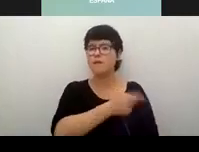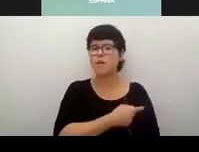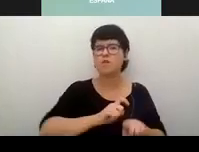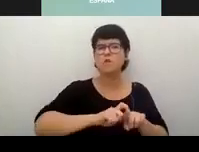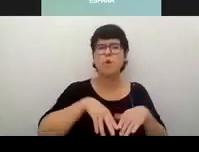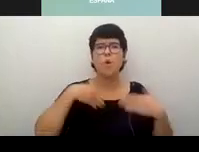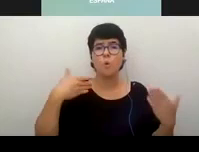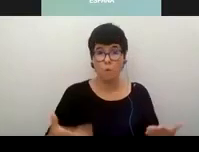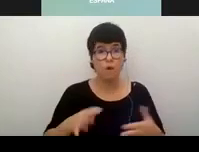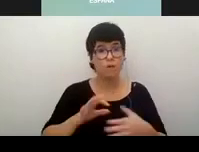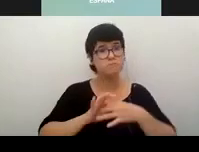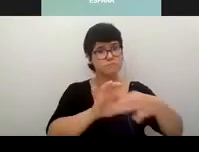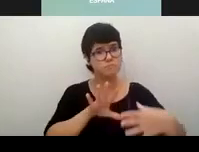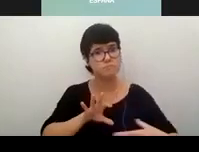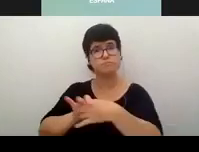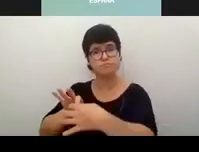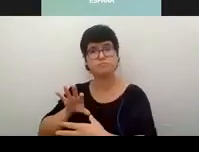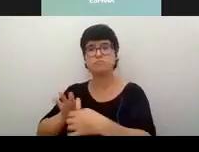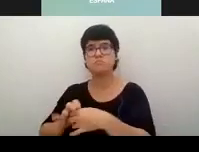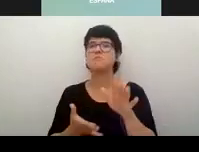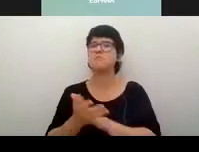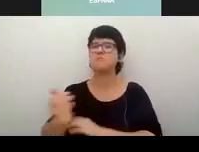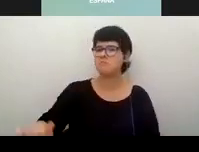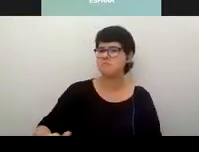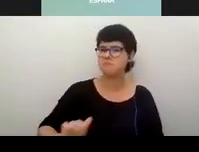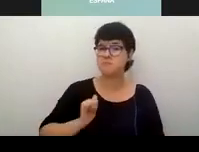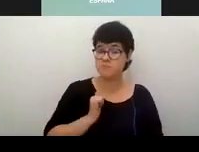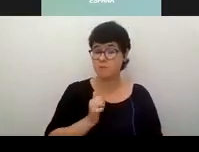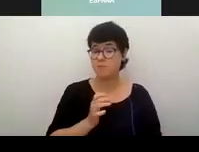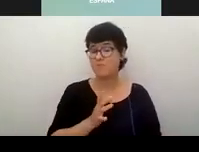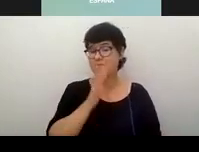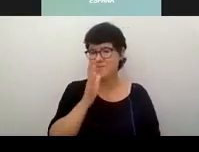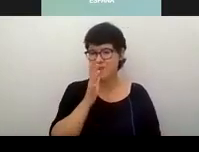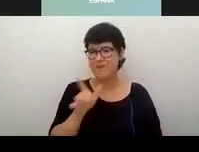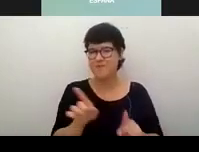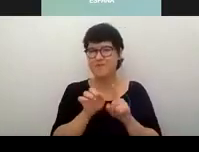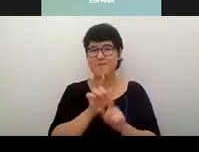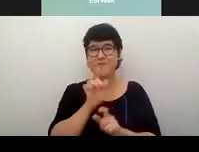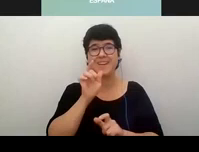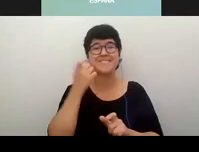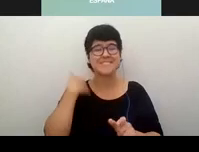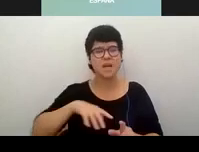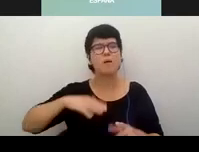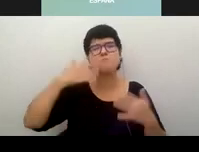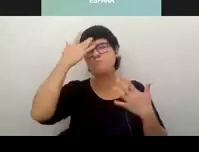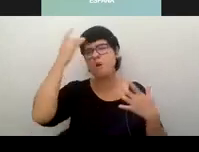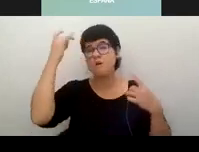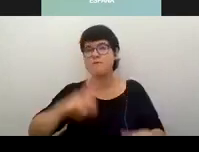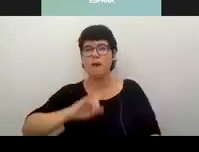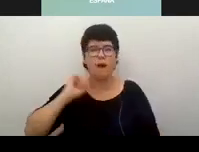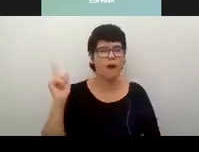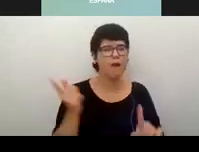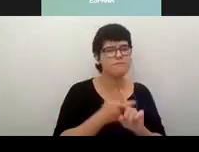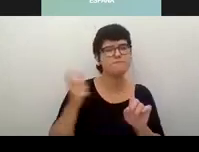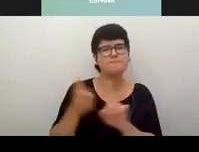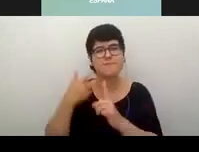diapositiva, pero esto nos da una oportunidad, porque según la bacteria que quieras, cuando lleguemos a conocer cuál es la utilidad de cada una de ellas, según la bacteria